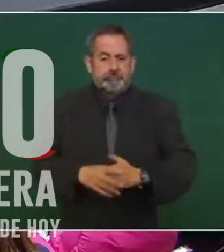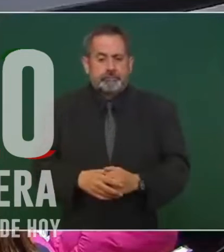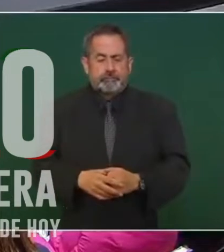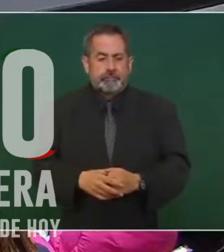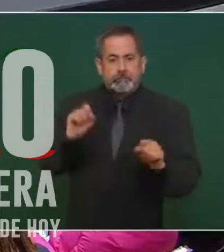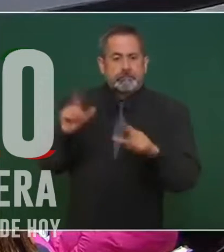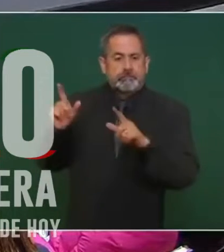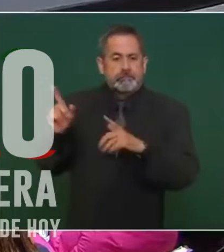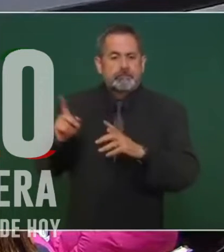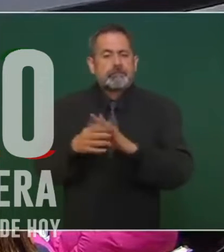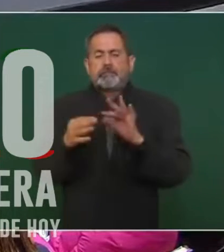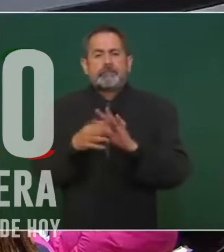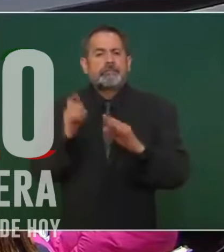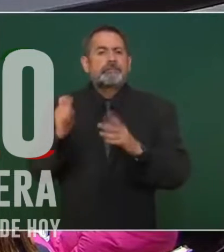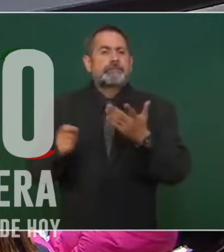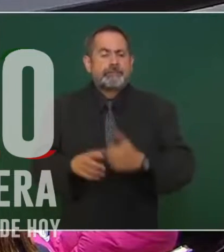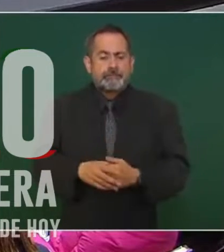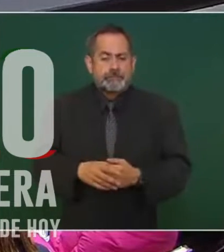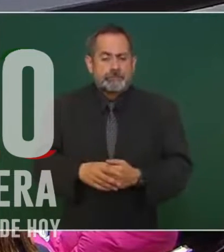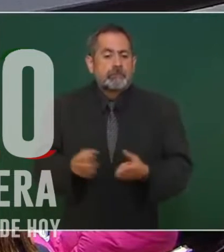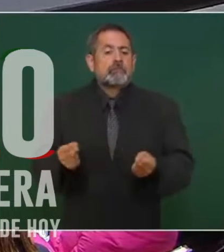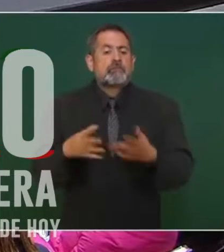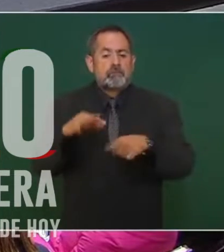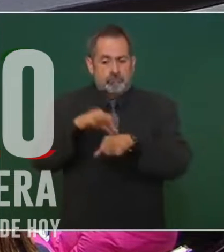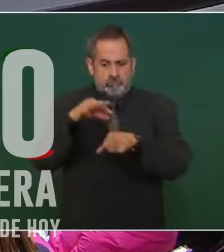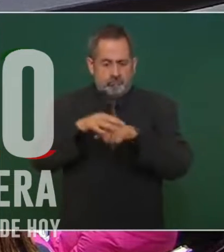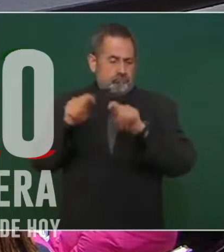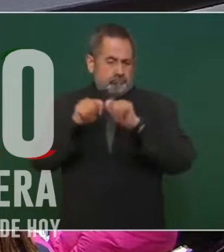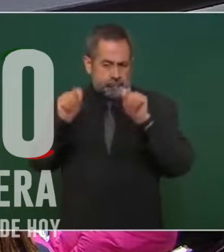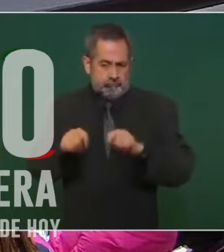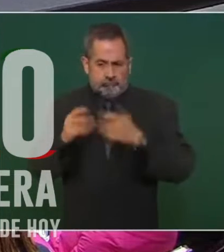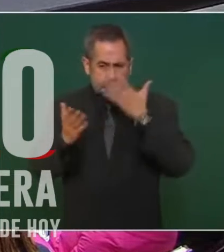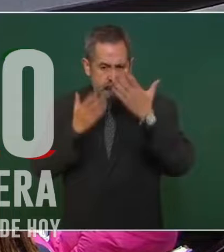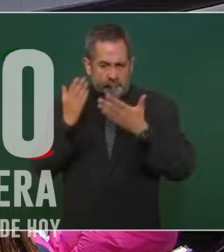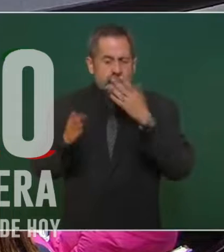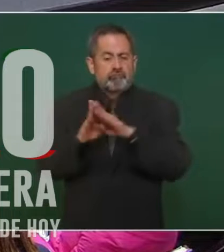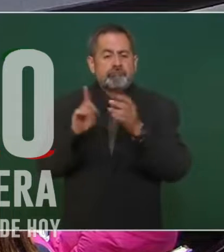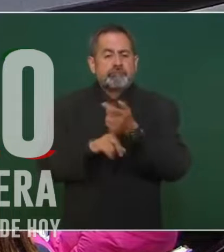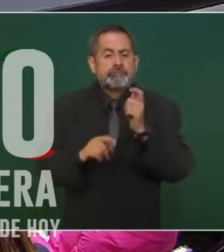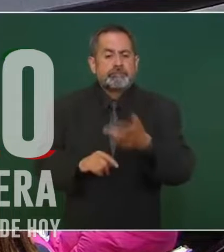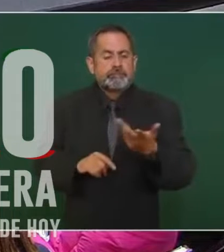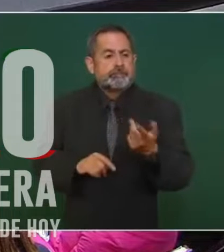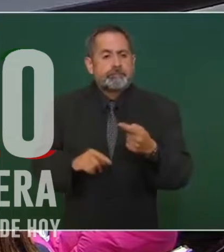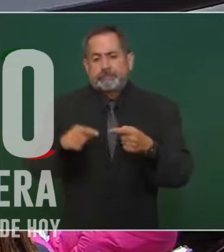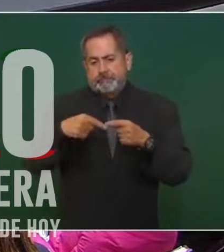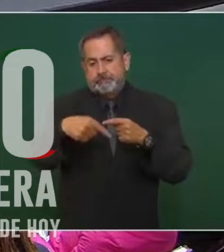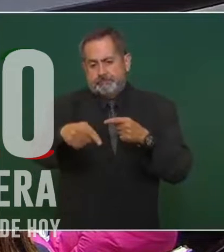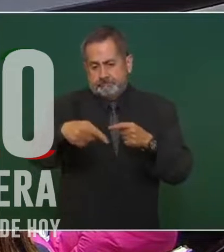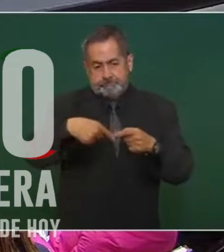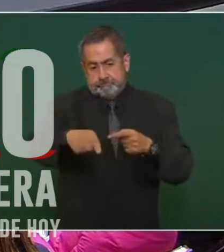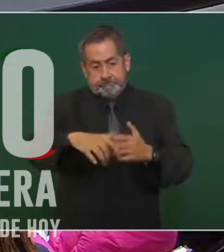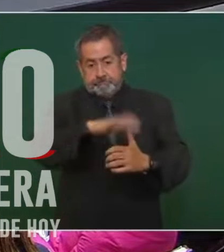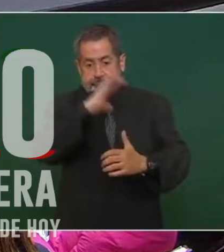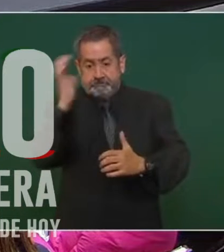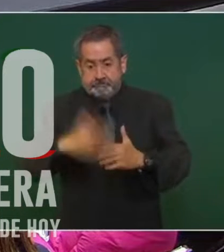la primera imagen voy a empezar con los médicos en formación, quienes en unos meses estarán ya listos